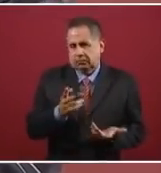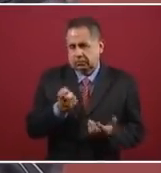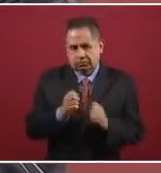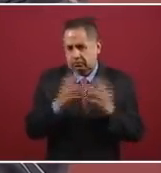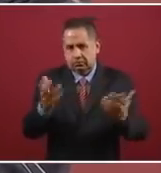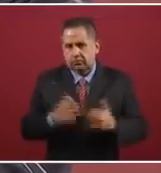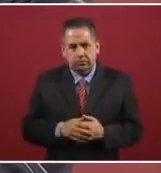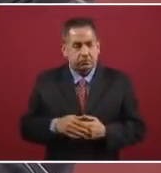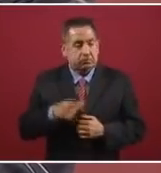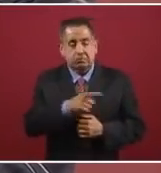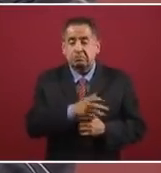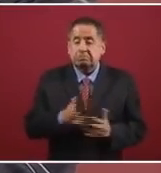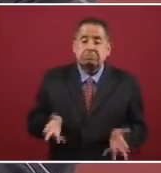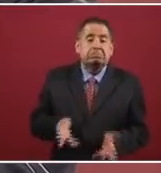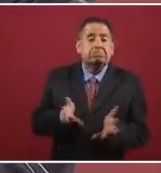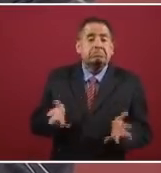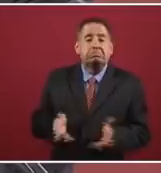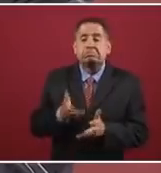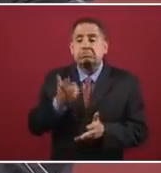promueve este tipo de